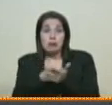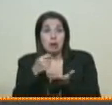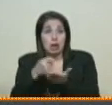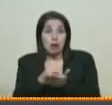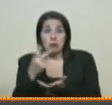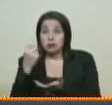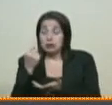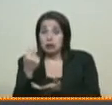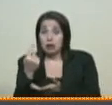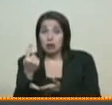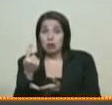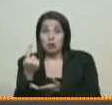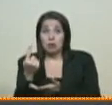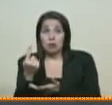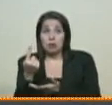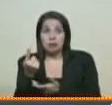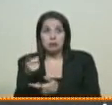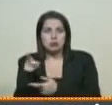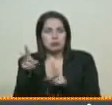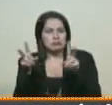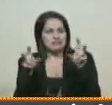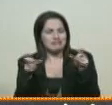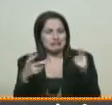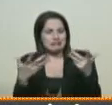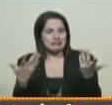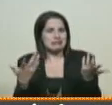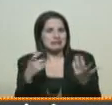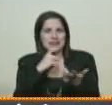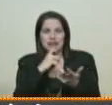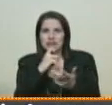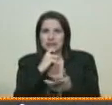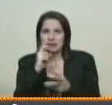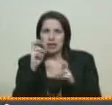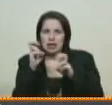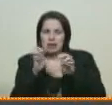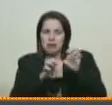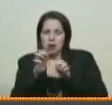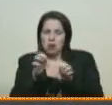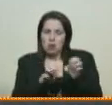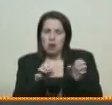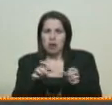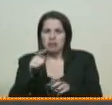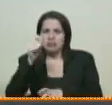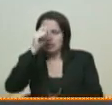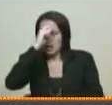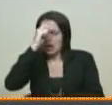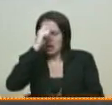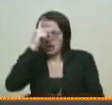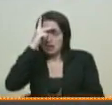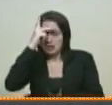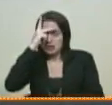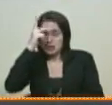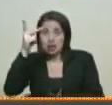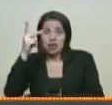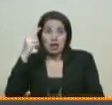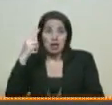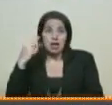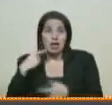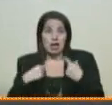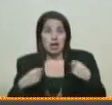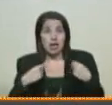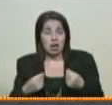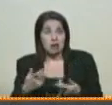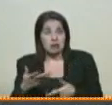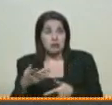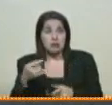efectivo. Eso es un tema que yo digo que hay que revisar, Aristóbulo, Tarek, porque si ellos tienen su